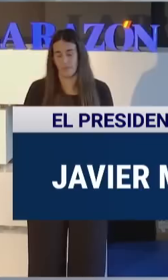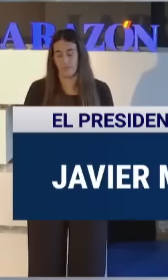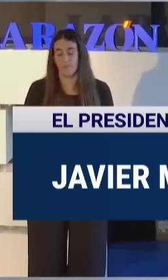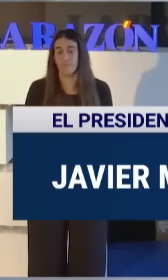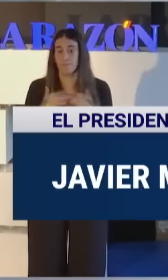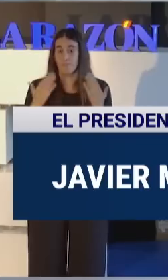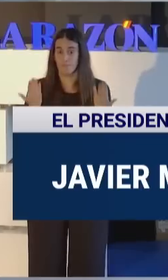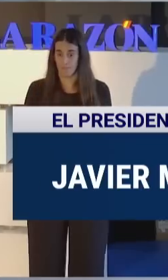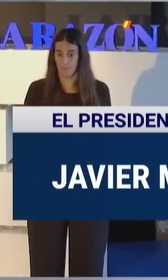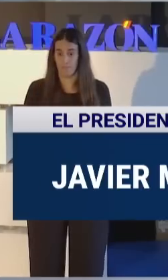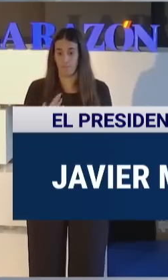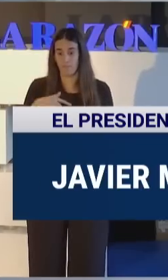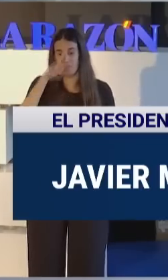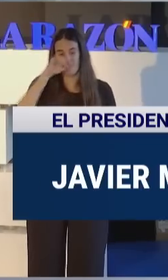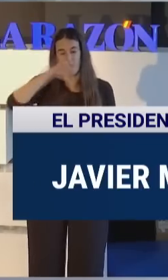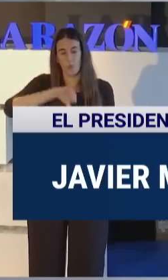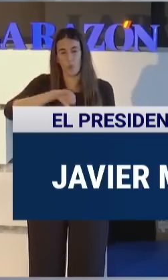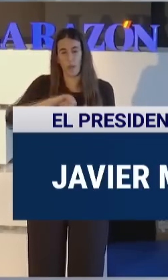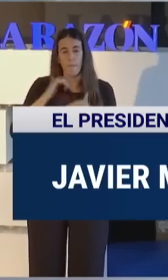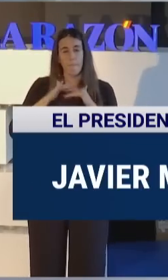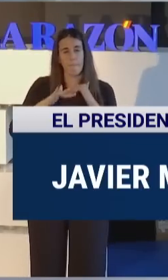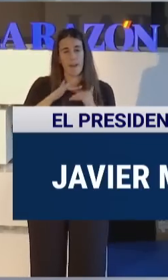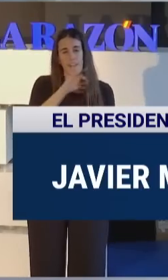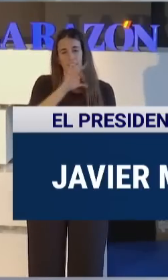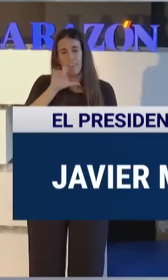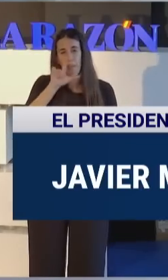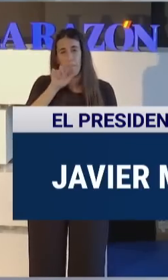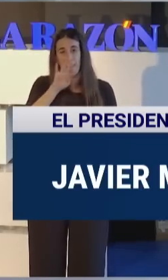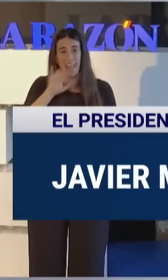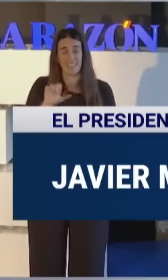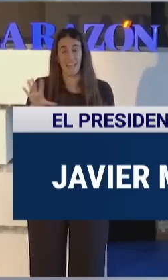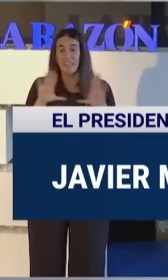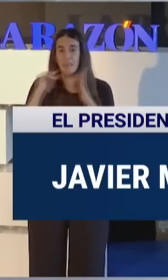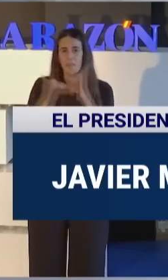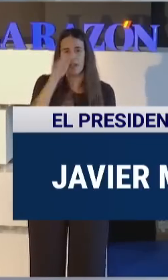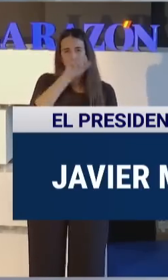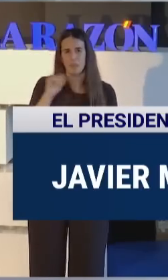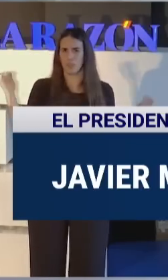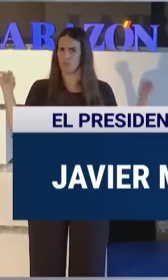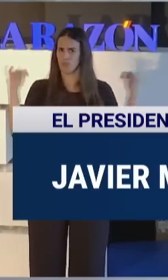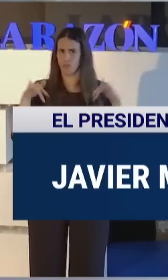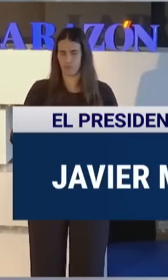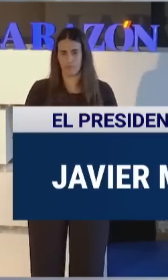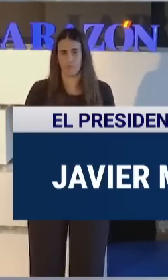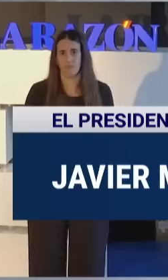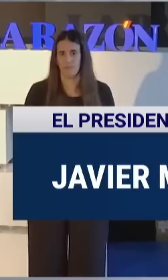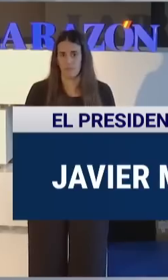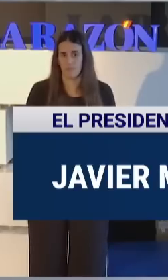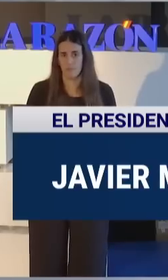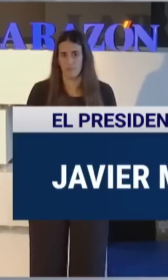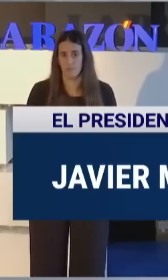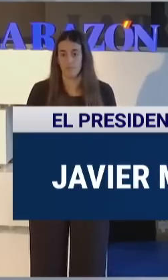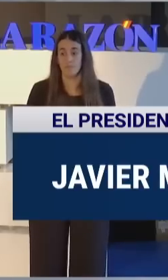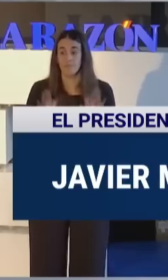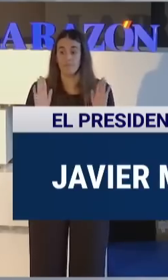entonces hicimos un acto en Mar del Plata y fueron más de 10.000 personas. Entonces dijimos, me parece que esto está